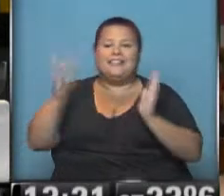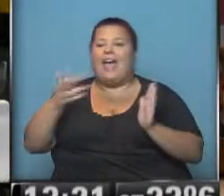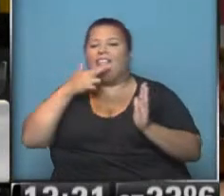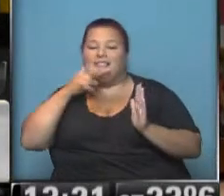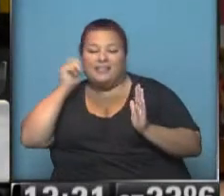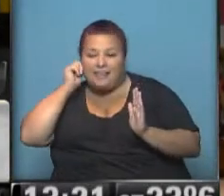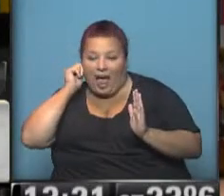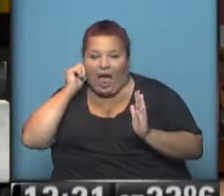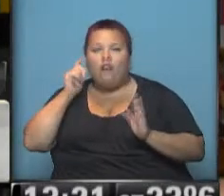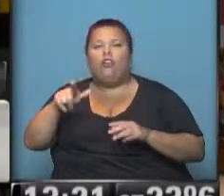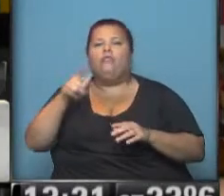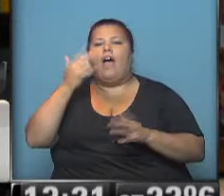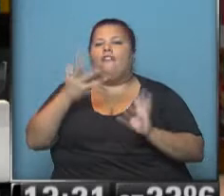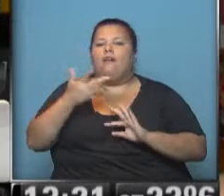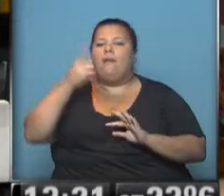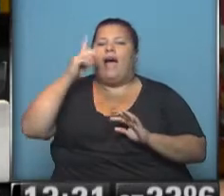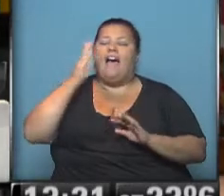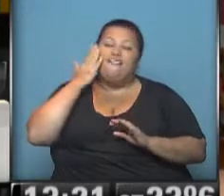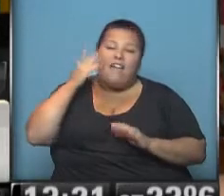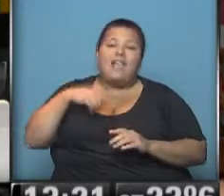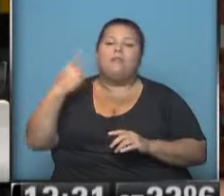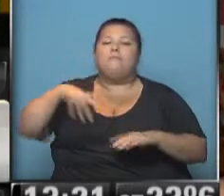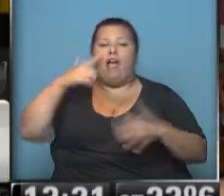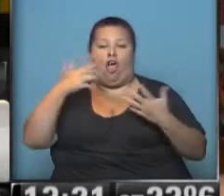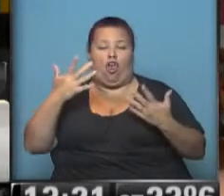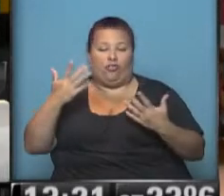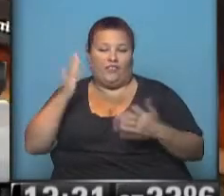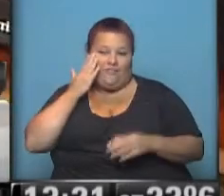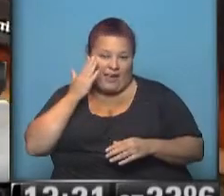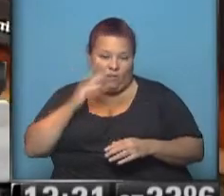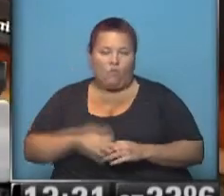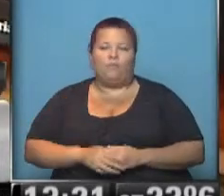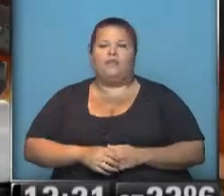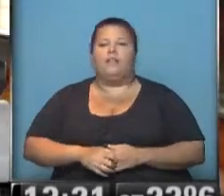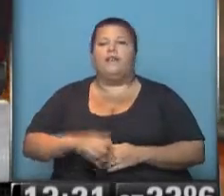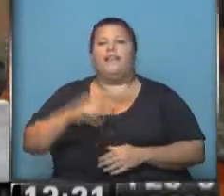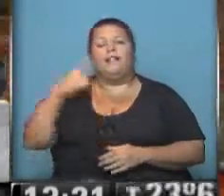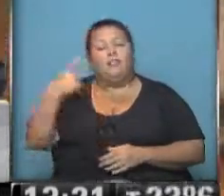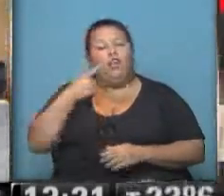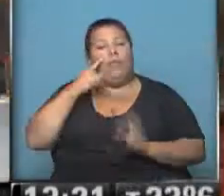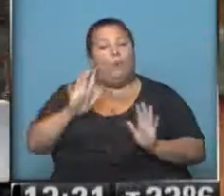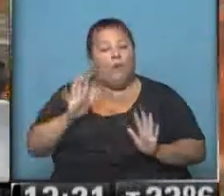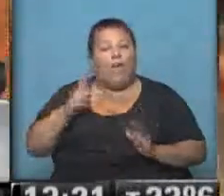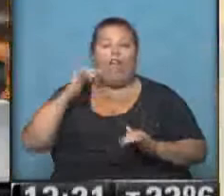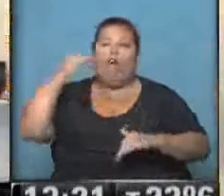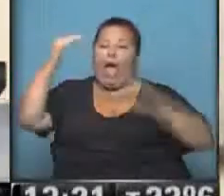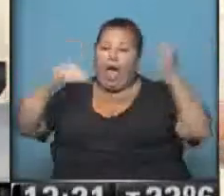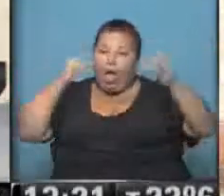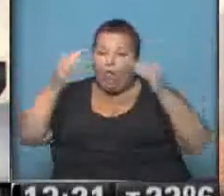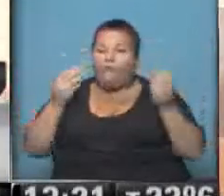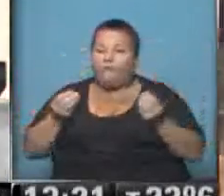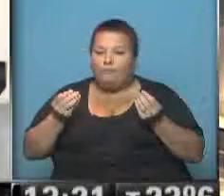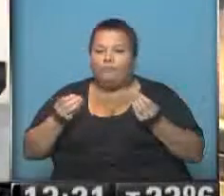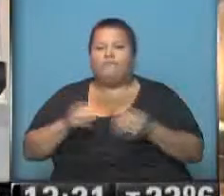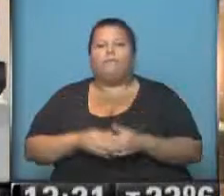tienen un perfil en una red social que en argentina la más popular es facebook lo que sí nos debe llamar a la atención a los adultos es